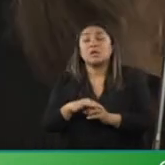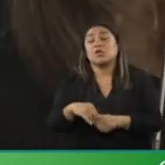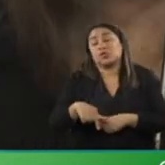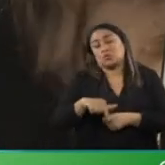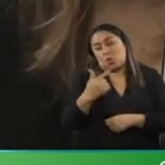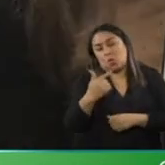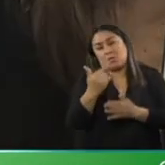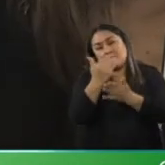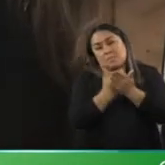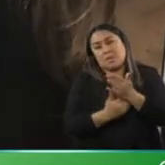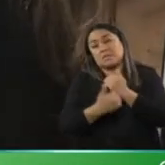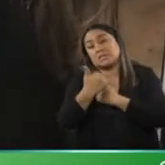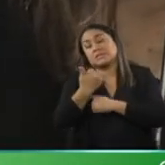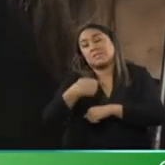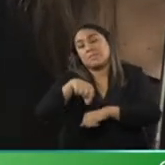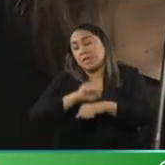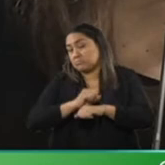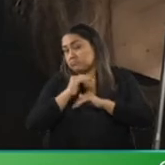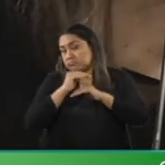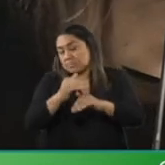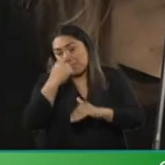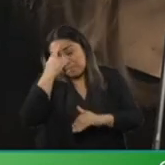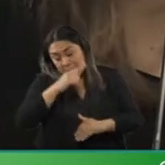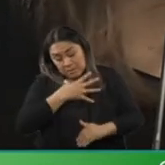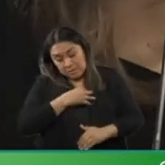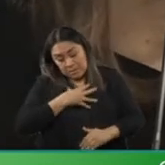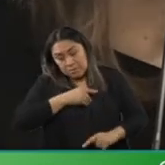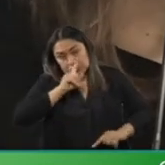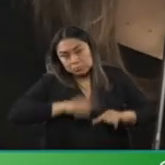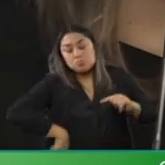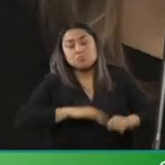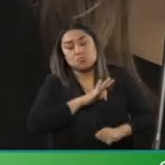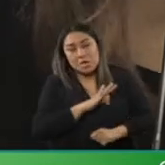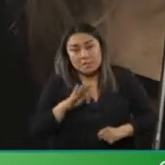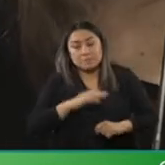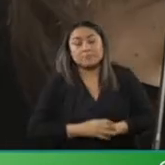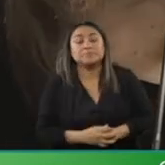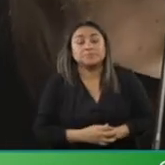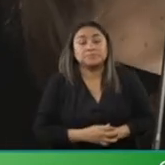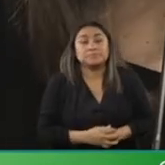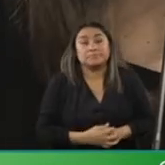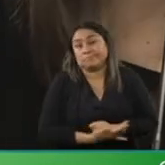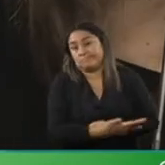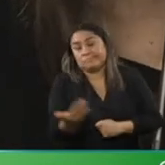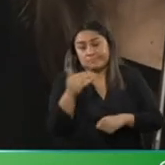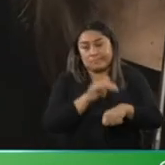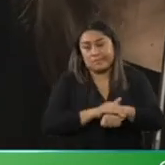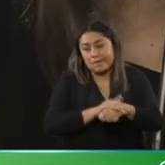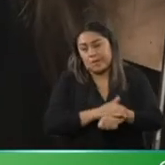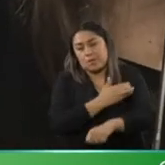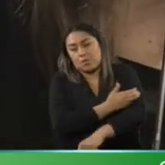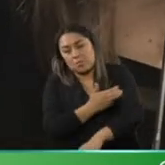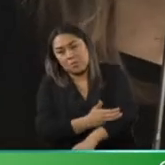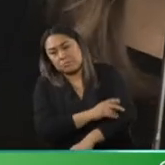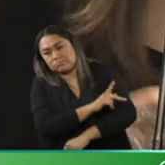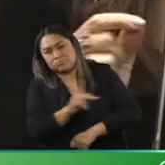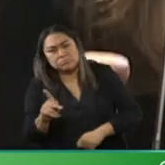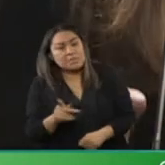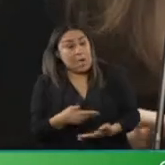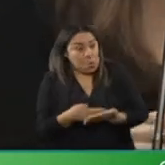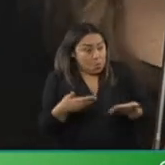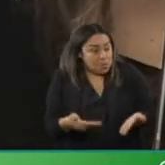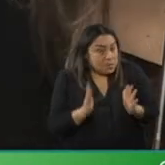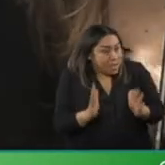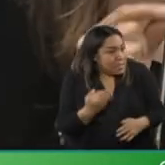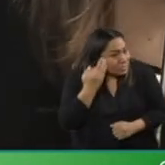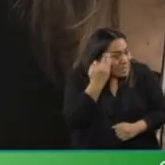12 a 6 semanas el plazo para interrumpir el embarazo ahora amigas compañeras compañeros ahora que es tiempo